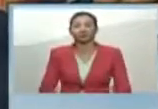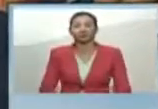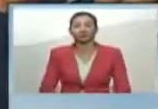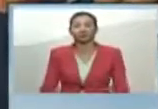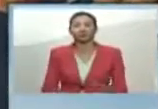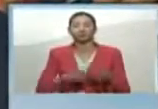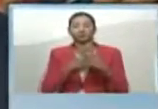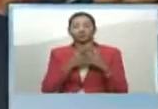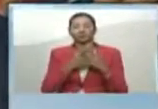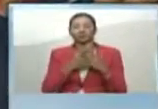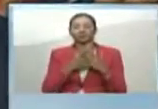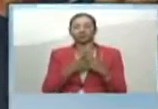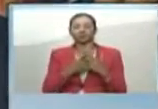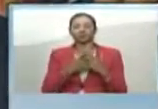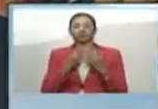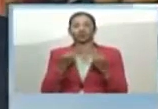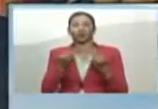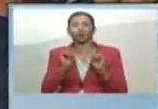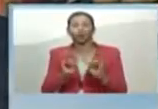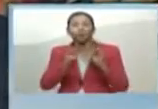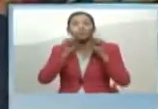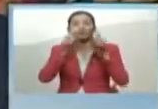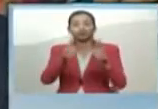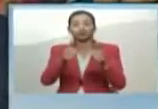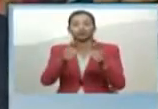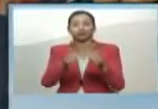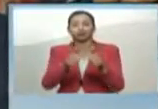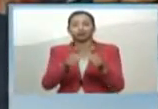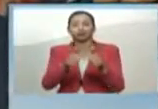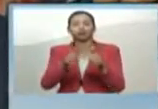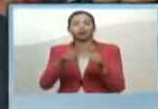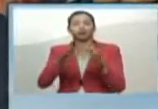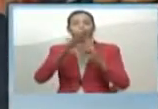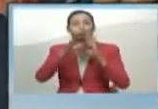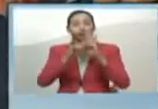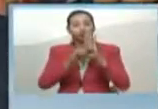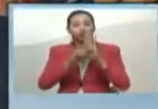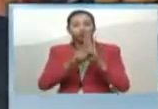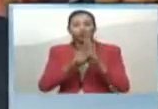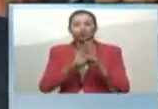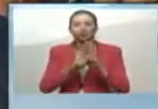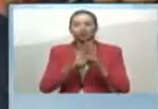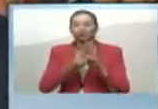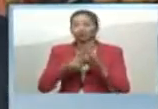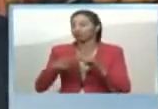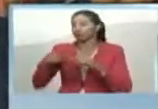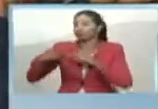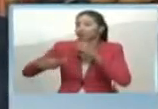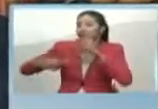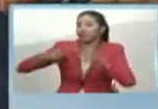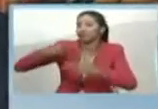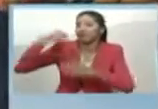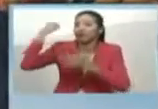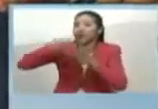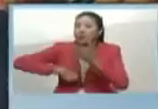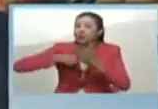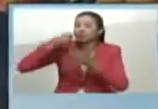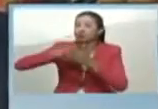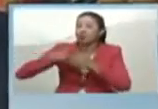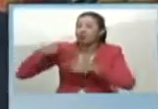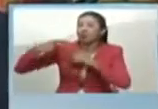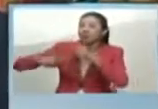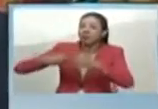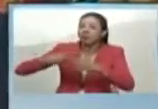tanto, ¿cómo nace esta constitución? Nace como heredera de esas luchas. No nació